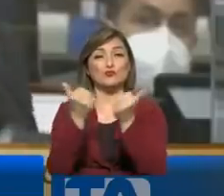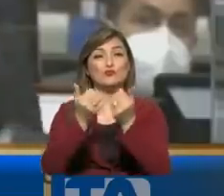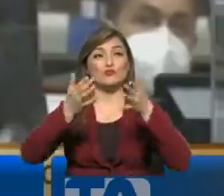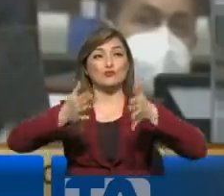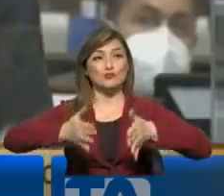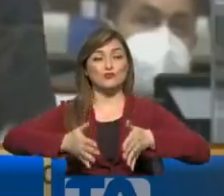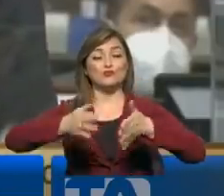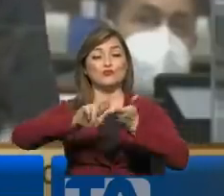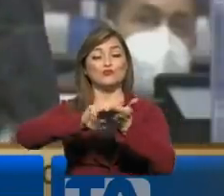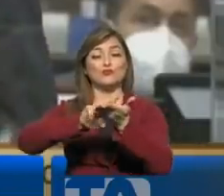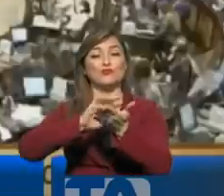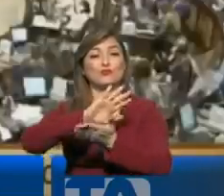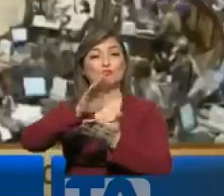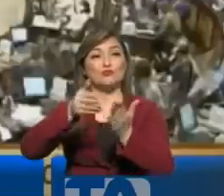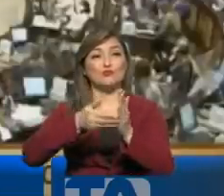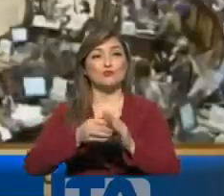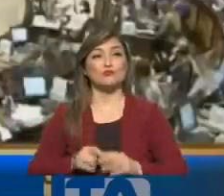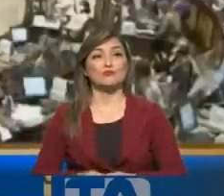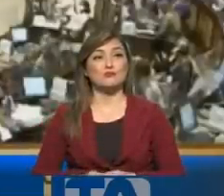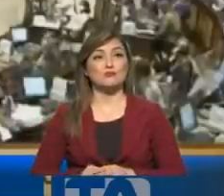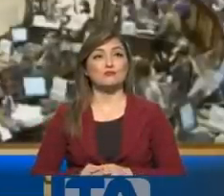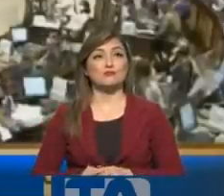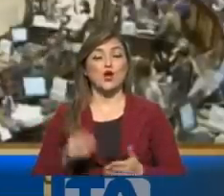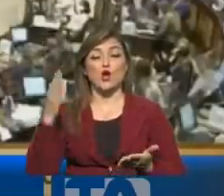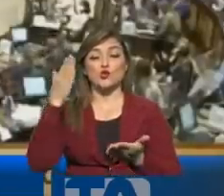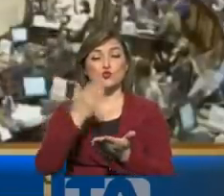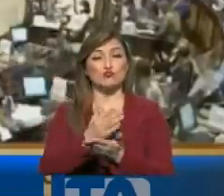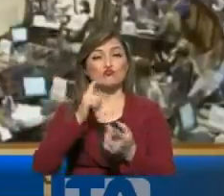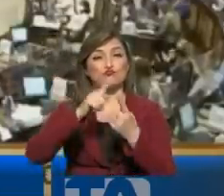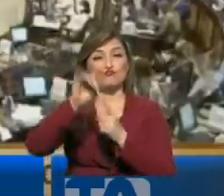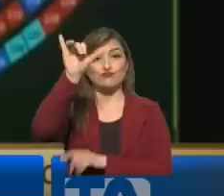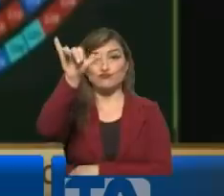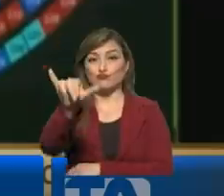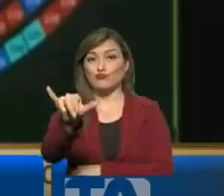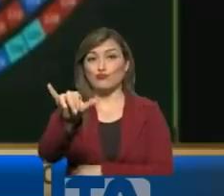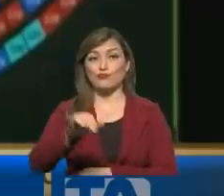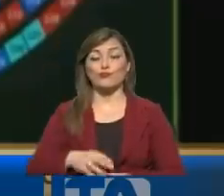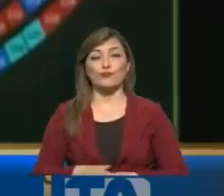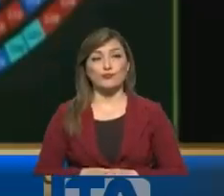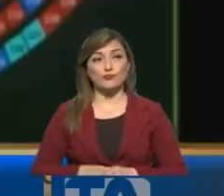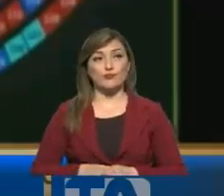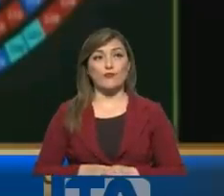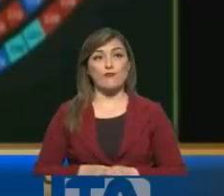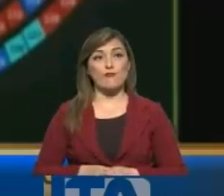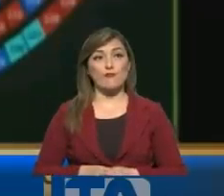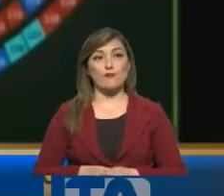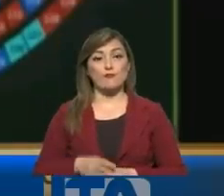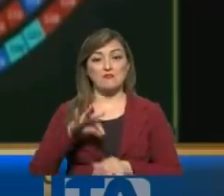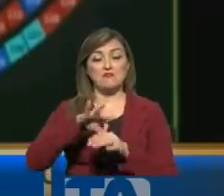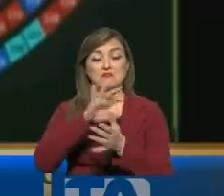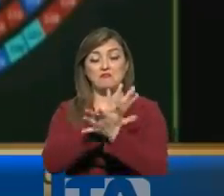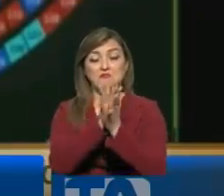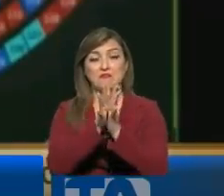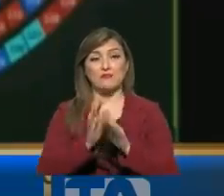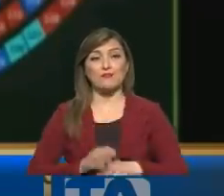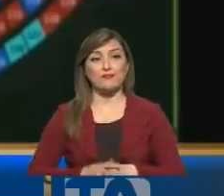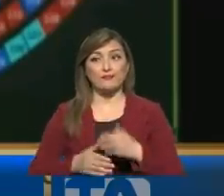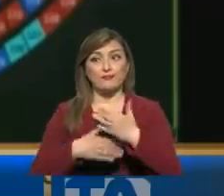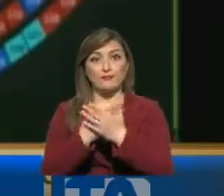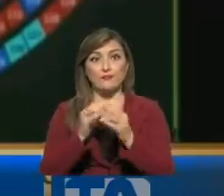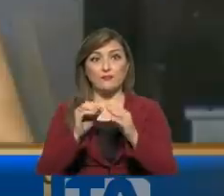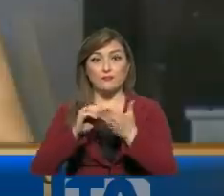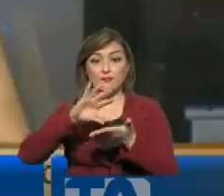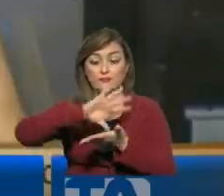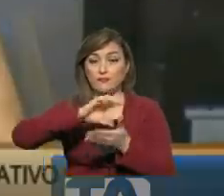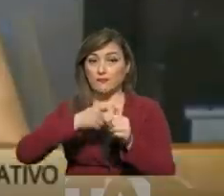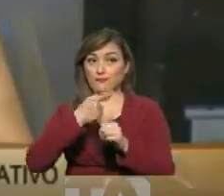asambleístas, se reinstaló la sesión, pero para suspenderla, hasta este sábado. En resumen, nadie tiene los votos y la nueva asamblea en su primer